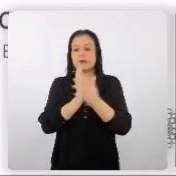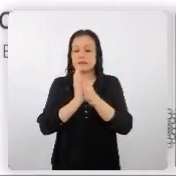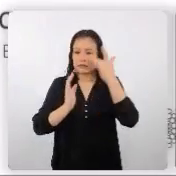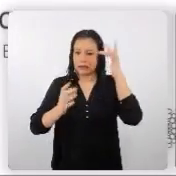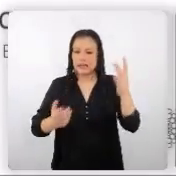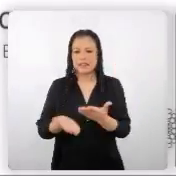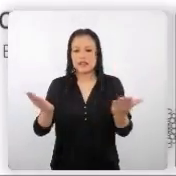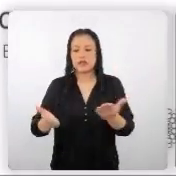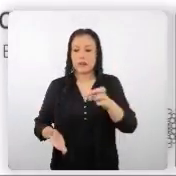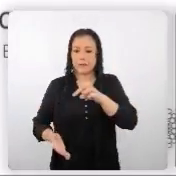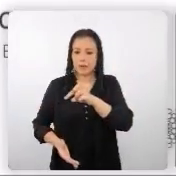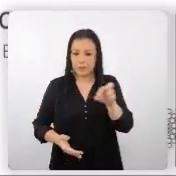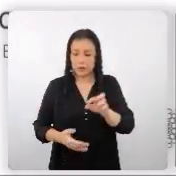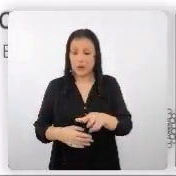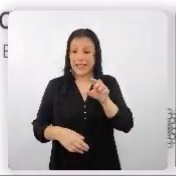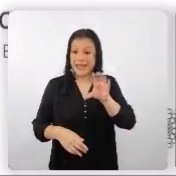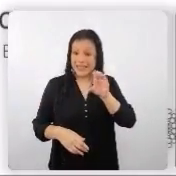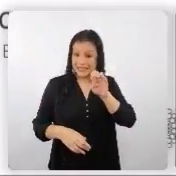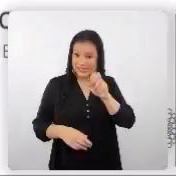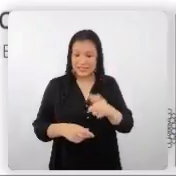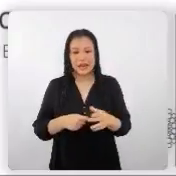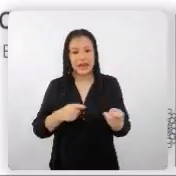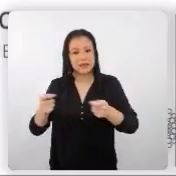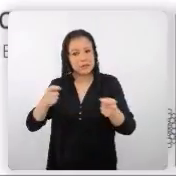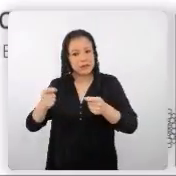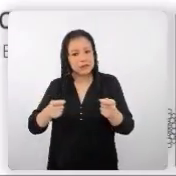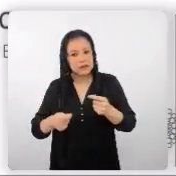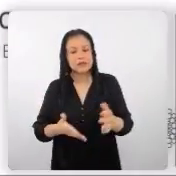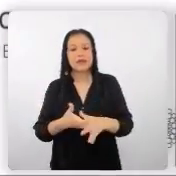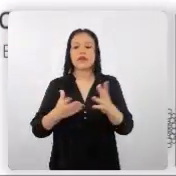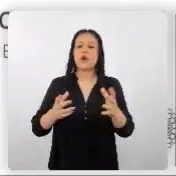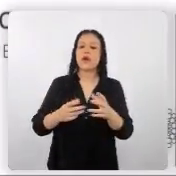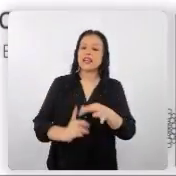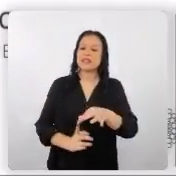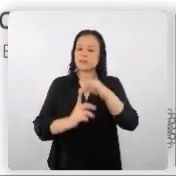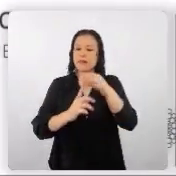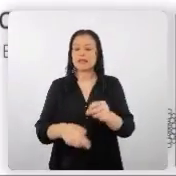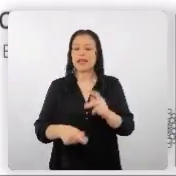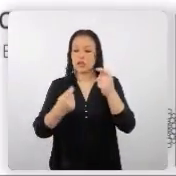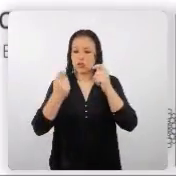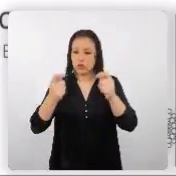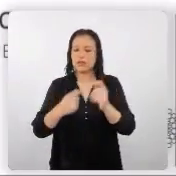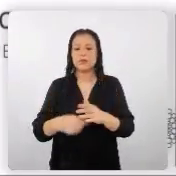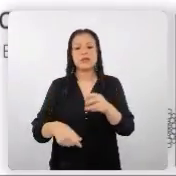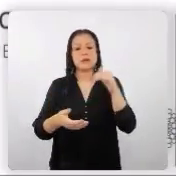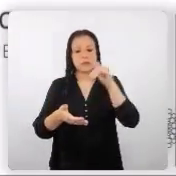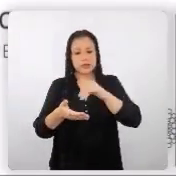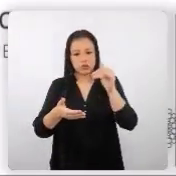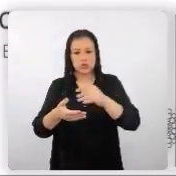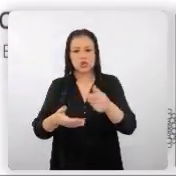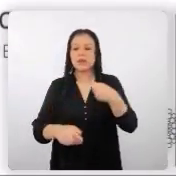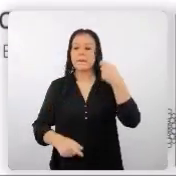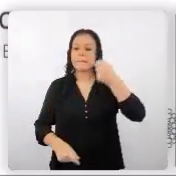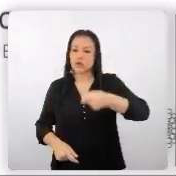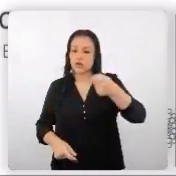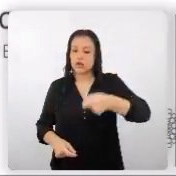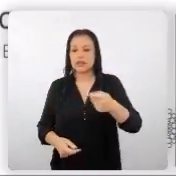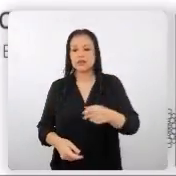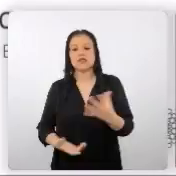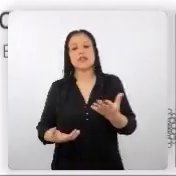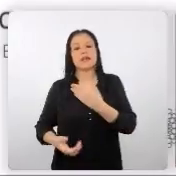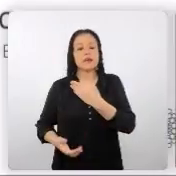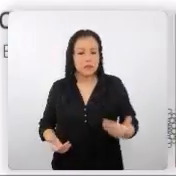PromPerú. Cecilia es administradora con especialización en turismo y con estudios en marketing y proyectos de inversión pública.